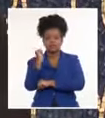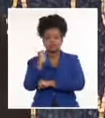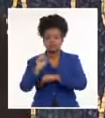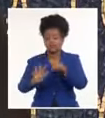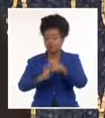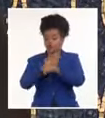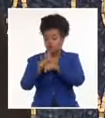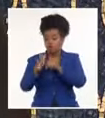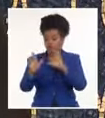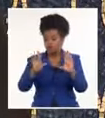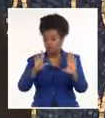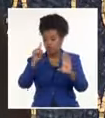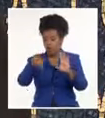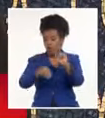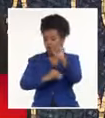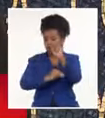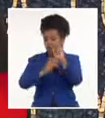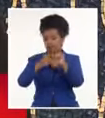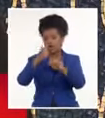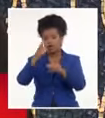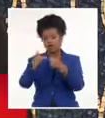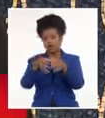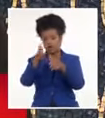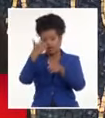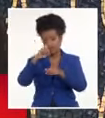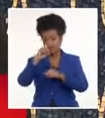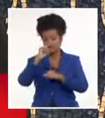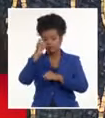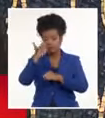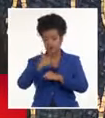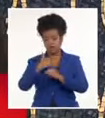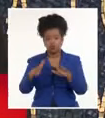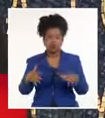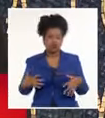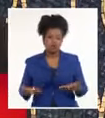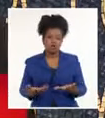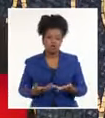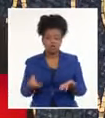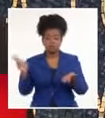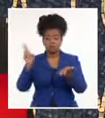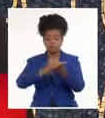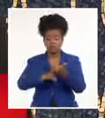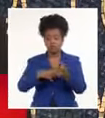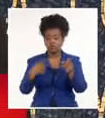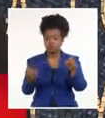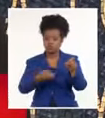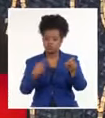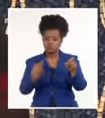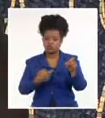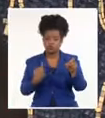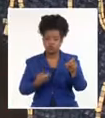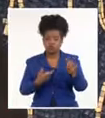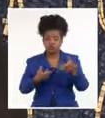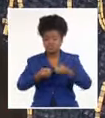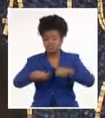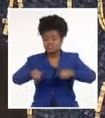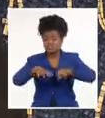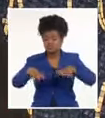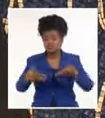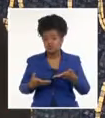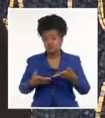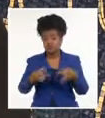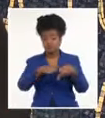fortalezas tiene hoy el ALBA dentro de sus miembros para enfrentar o para gestionar este tipo de situaciones? Y lo segundo